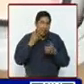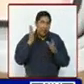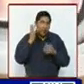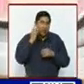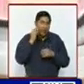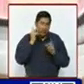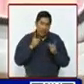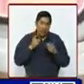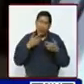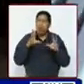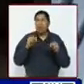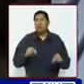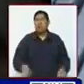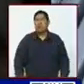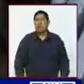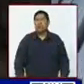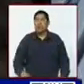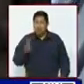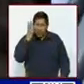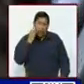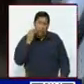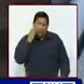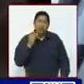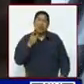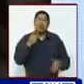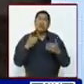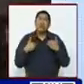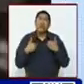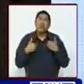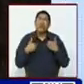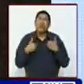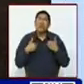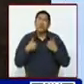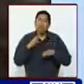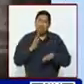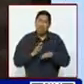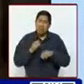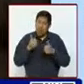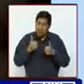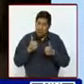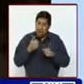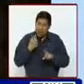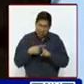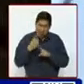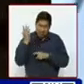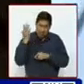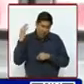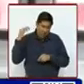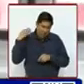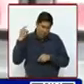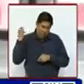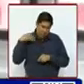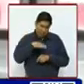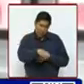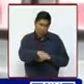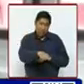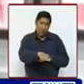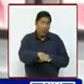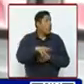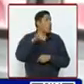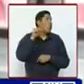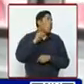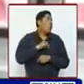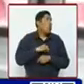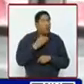así que no puedo manejar así. La experiencia que usted tiene, ¿aconseja manejar así incluso a los nuevos conductores?